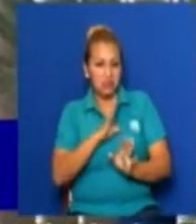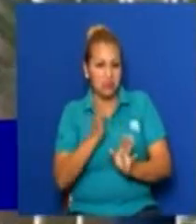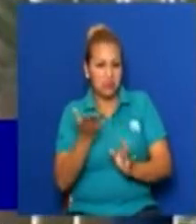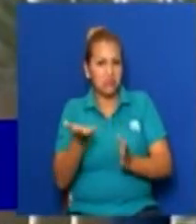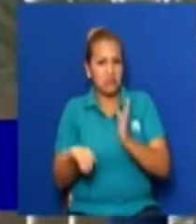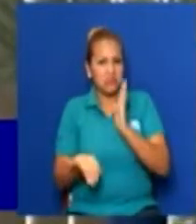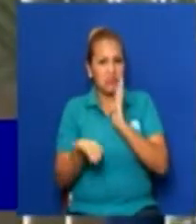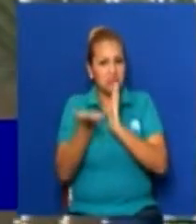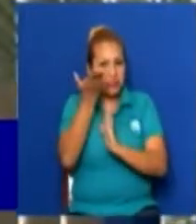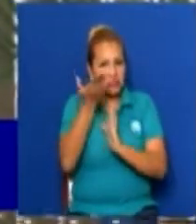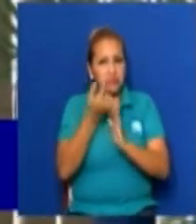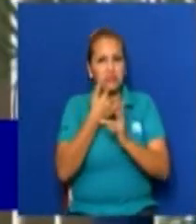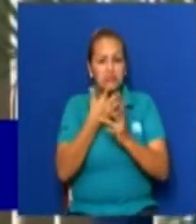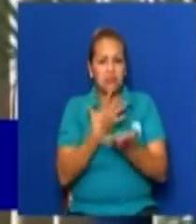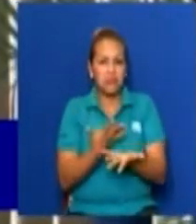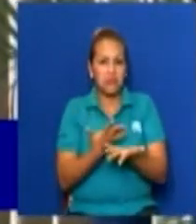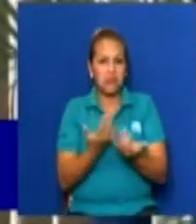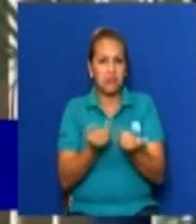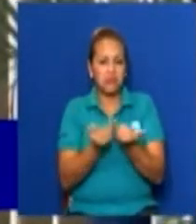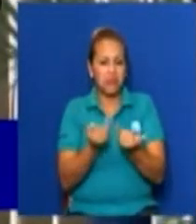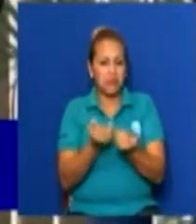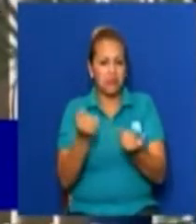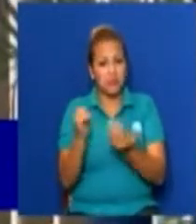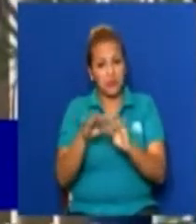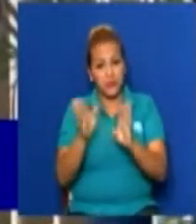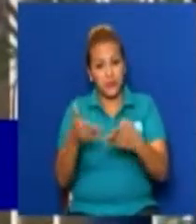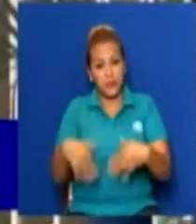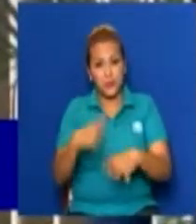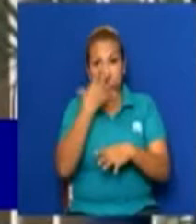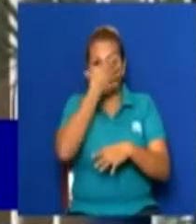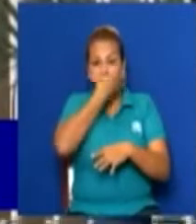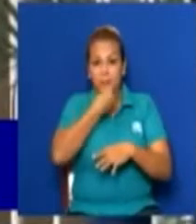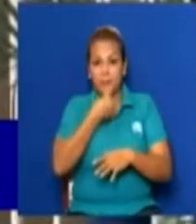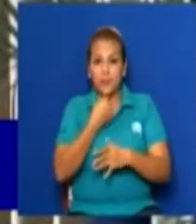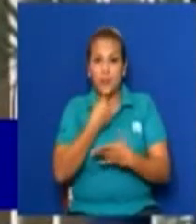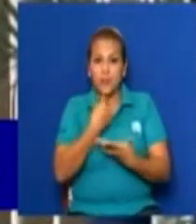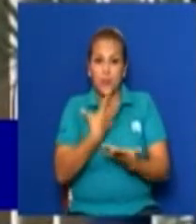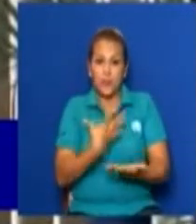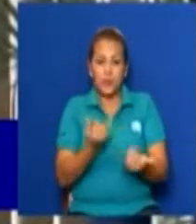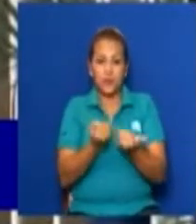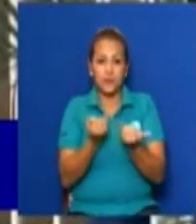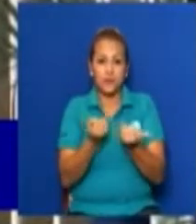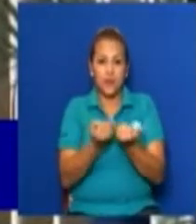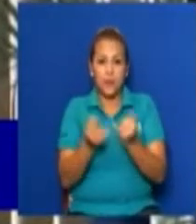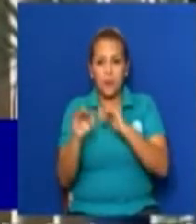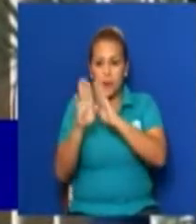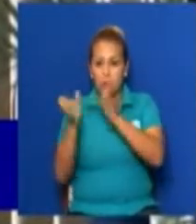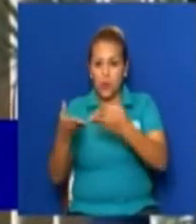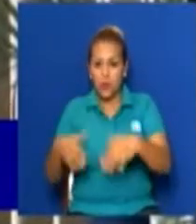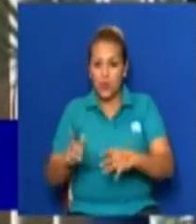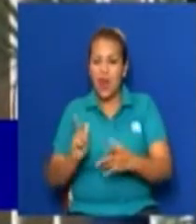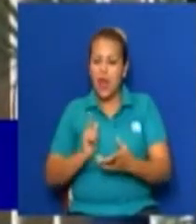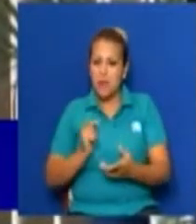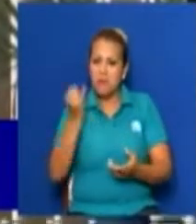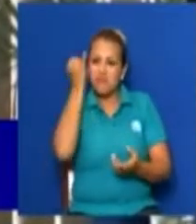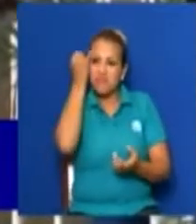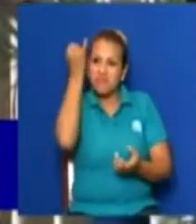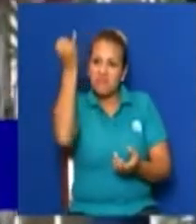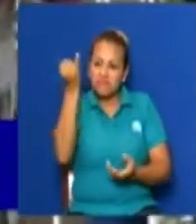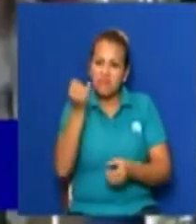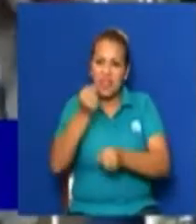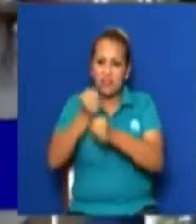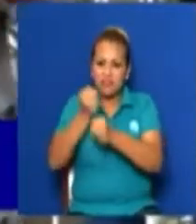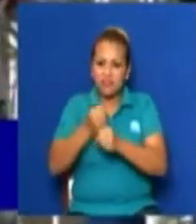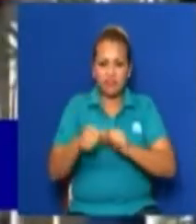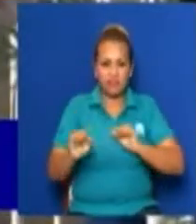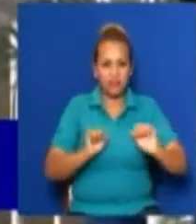más bonita o que está haciendo una labor de mejor proyección en la empresa porque es